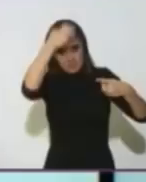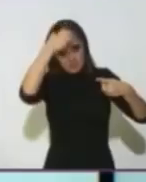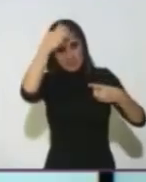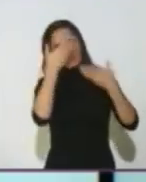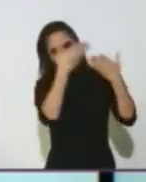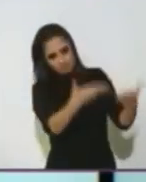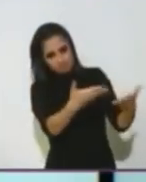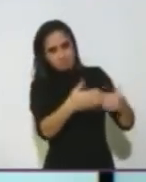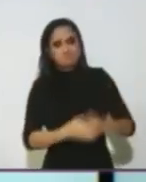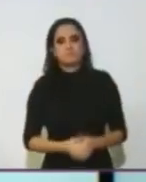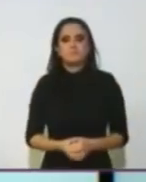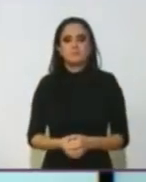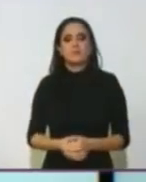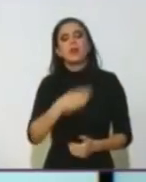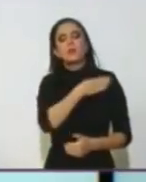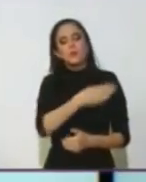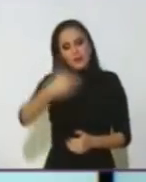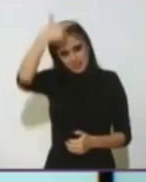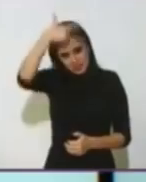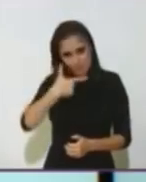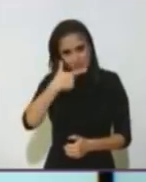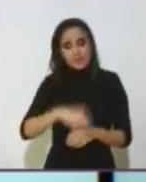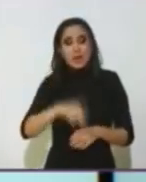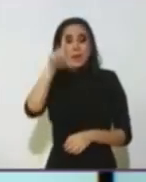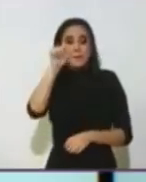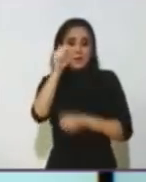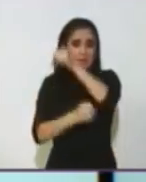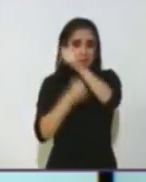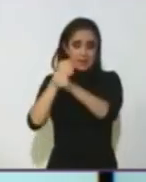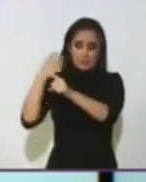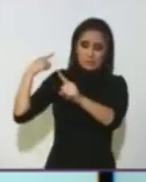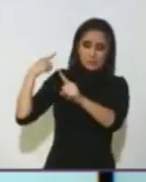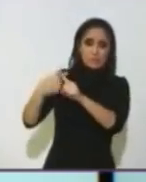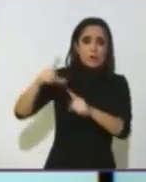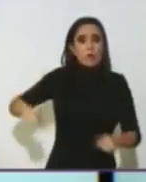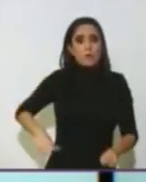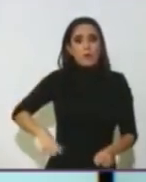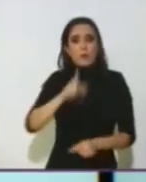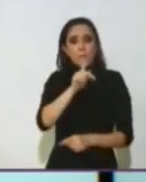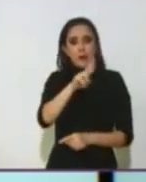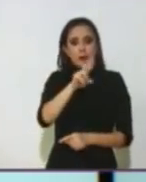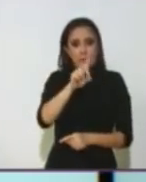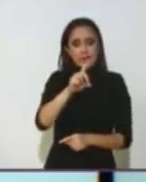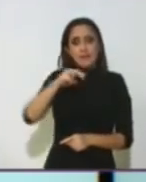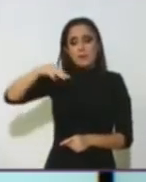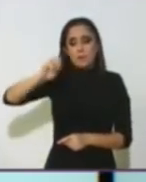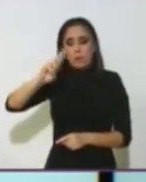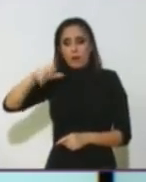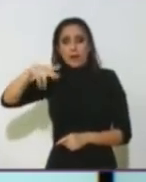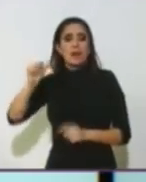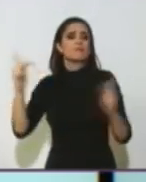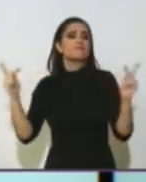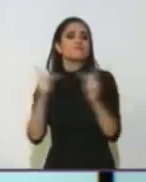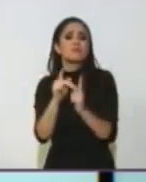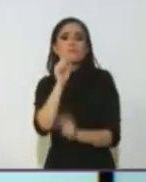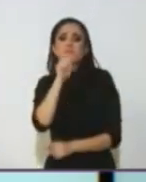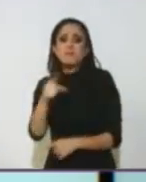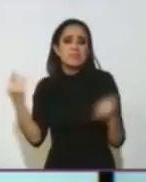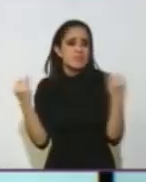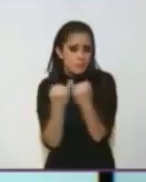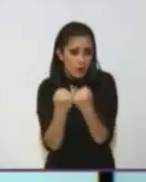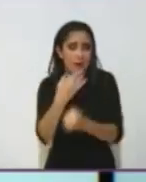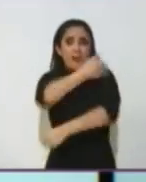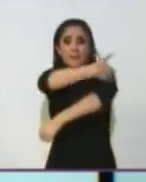las noches en 20 años de gobiernos del pp de la morena que son lo mismo nuestras familias han